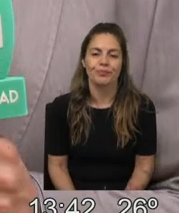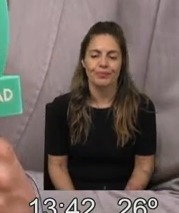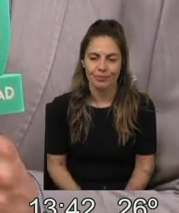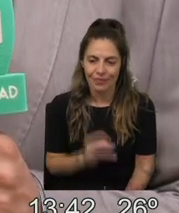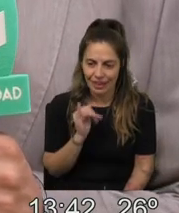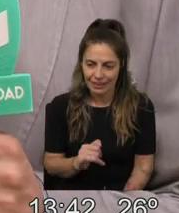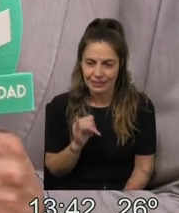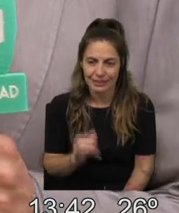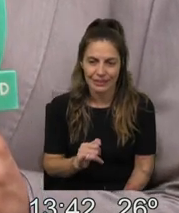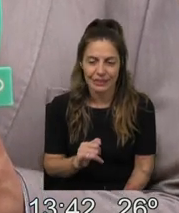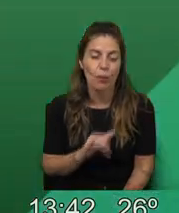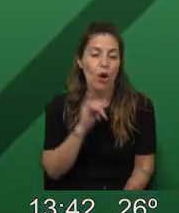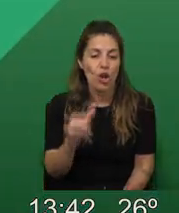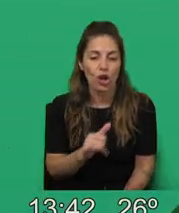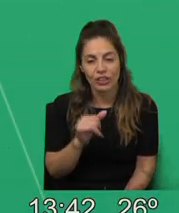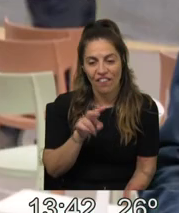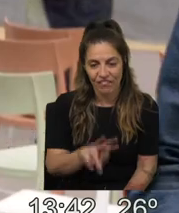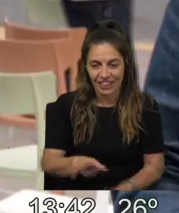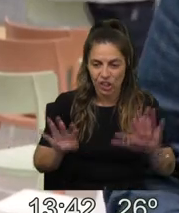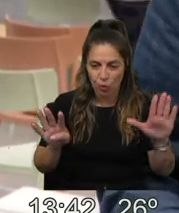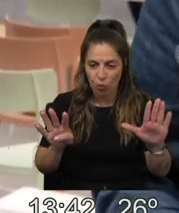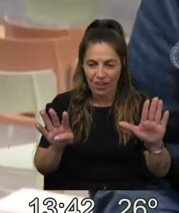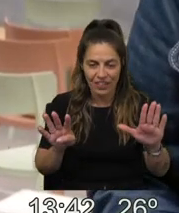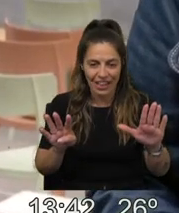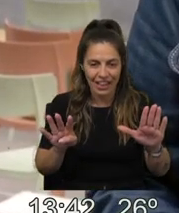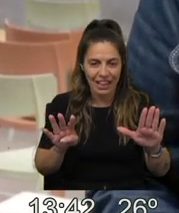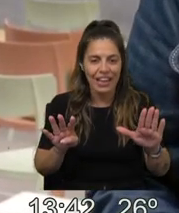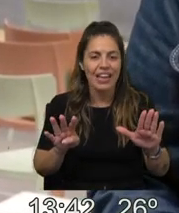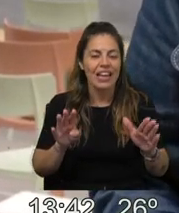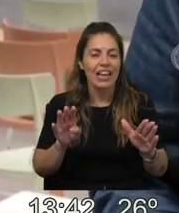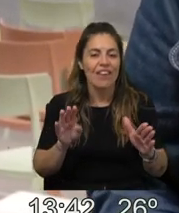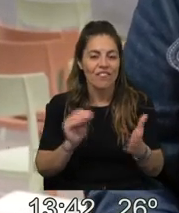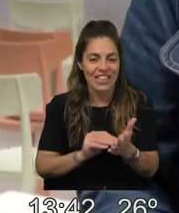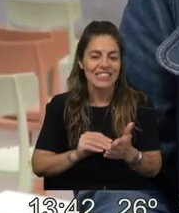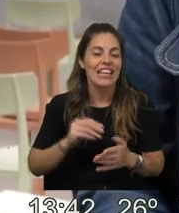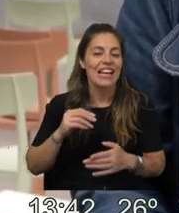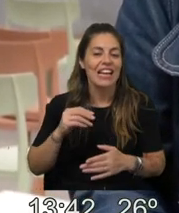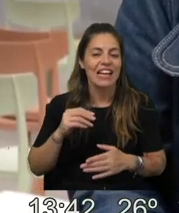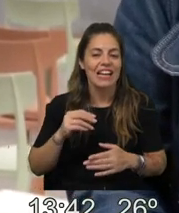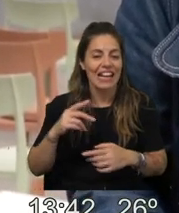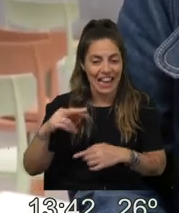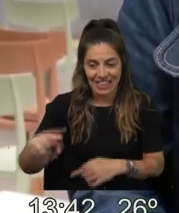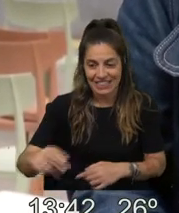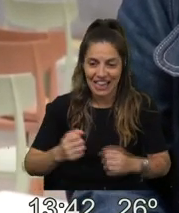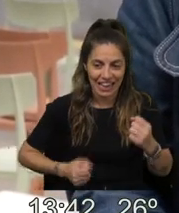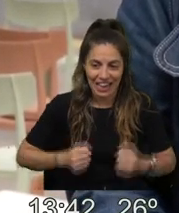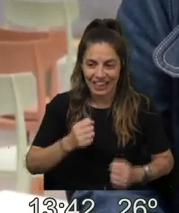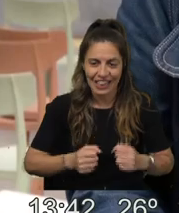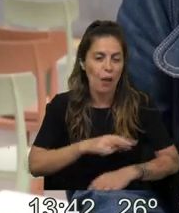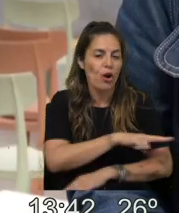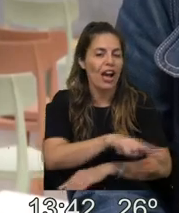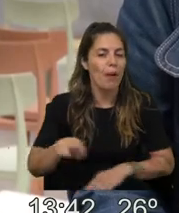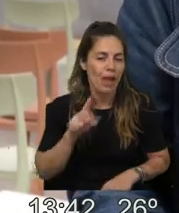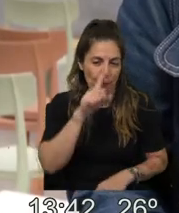Así es, Pilar, como decíamos, 29ª edición de esta clásica carrera de 10 kilómetros por la Rambla de Montevideo. Y para conocer un poquito más sobre